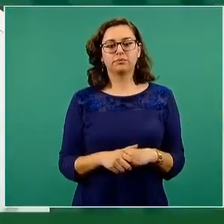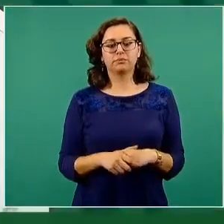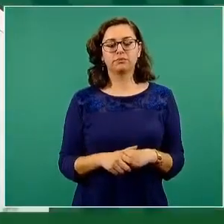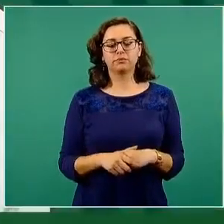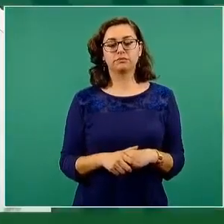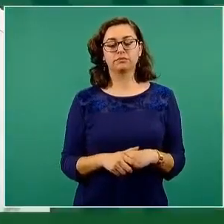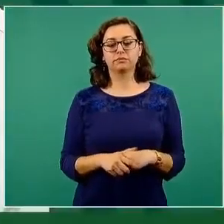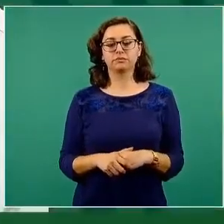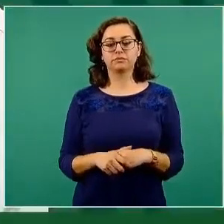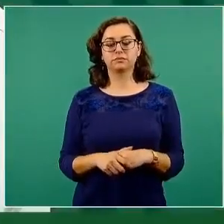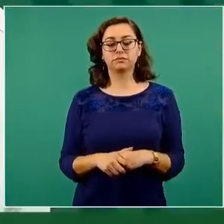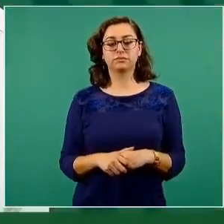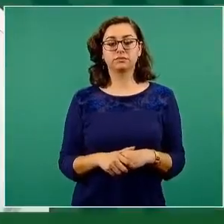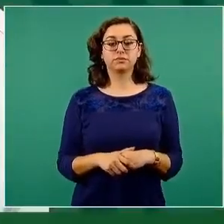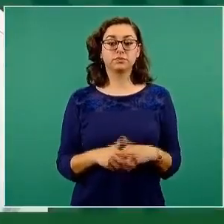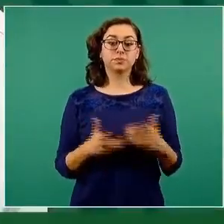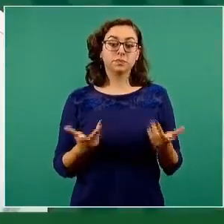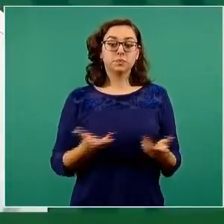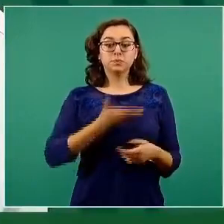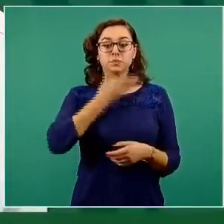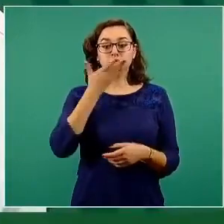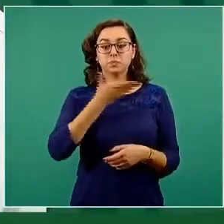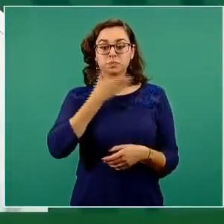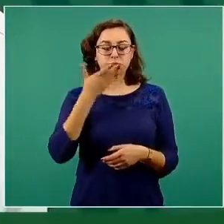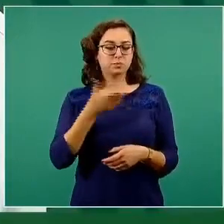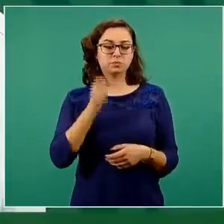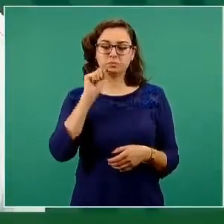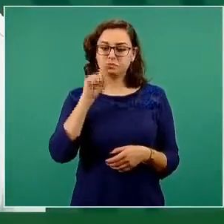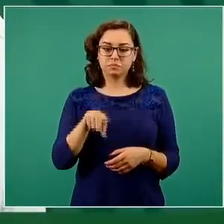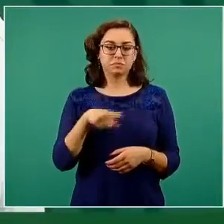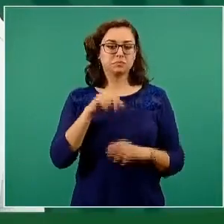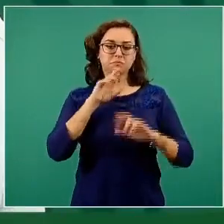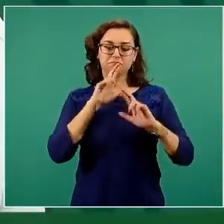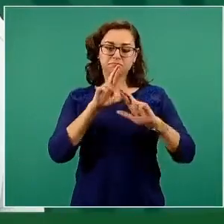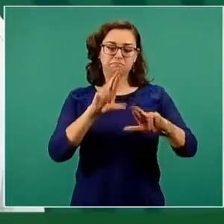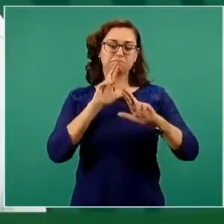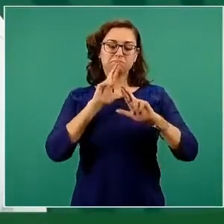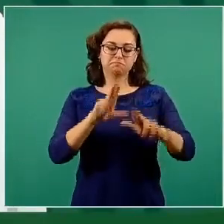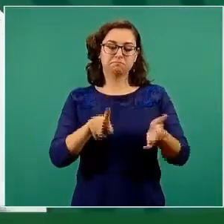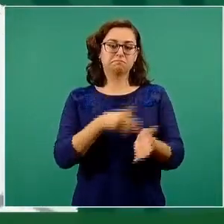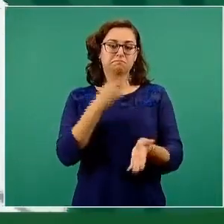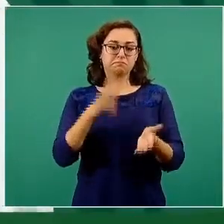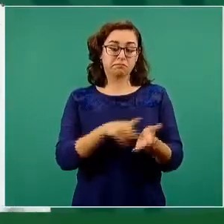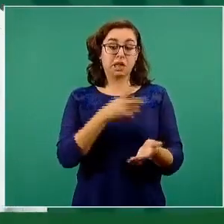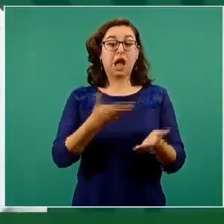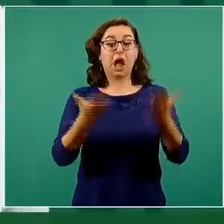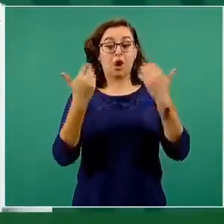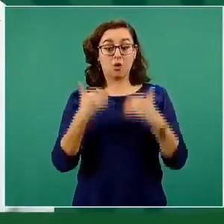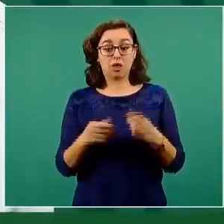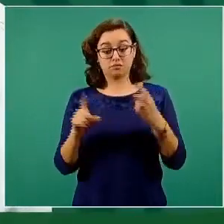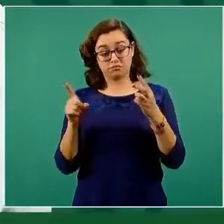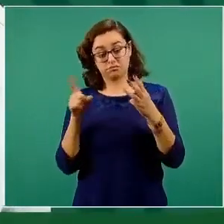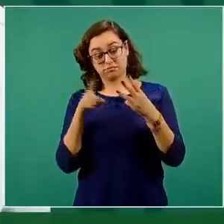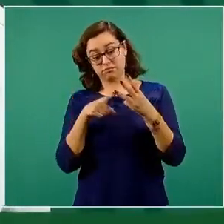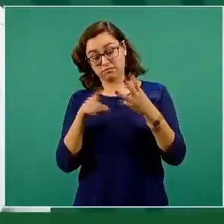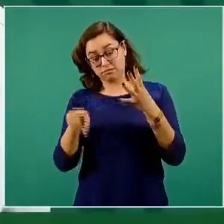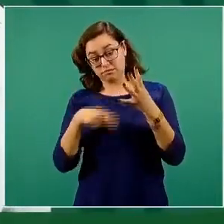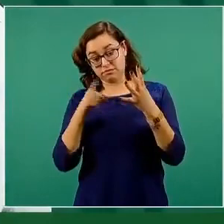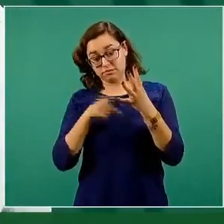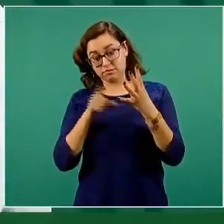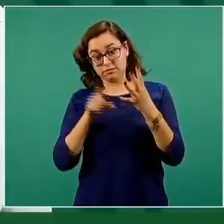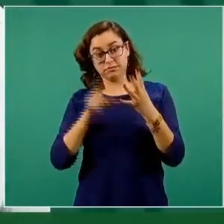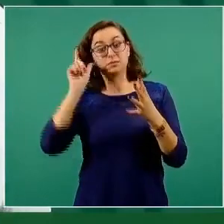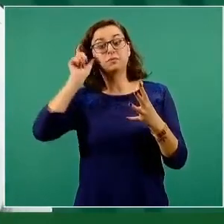sobre respuestas comunes a preguntas comunes, y también hacemos la misma estrategia ahora para la